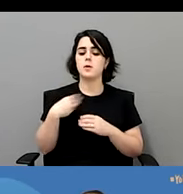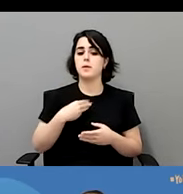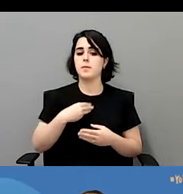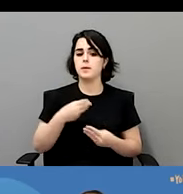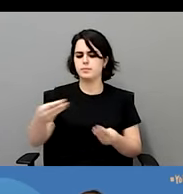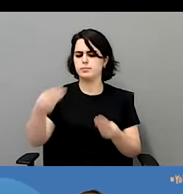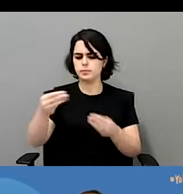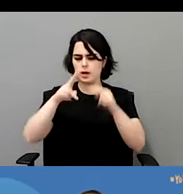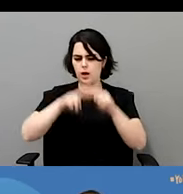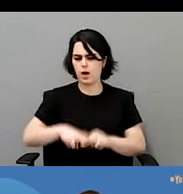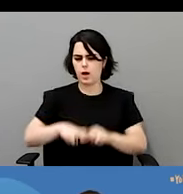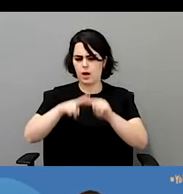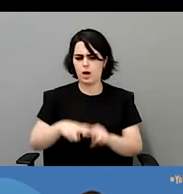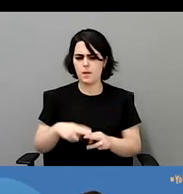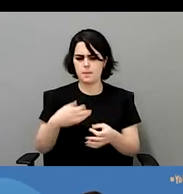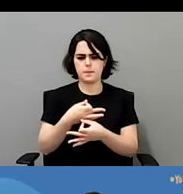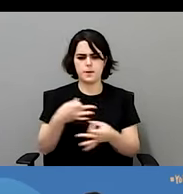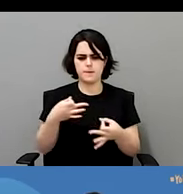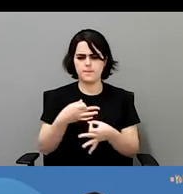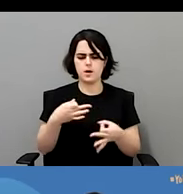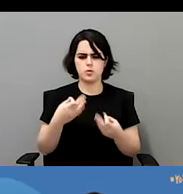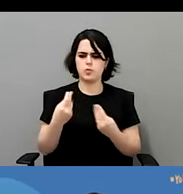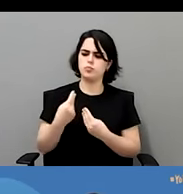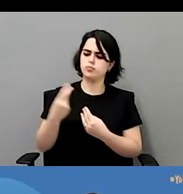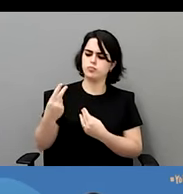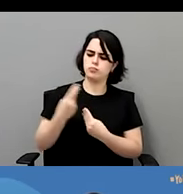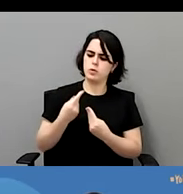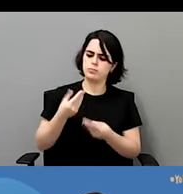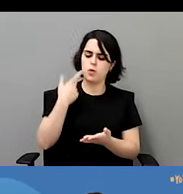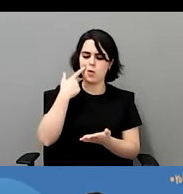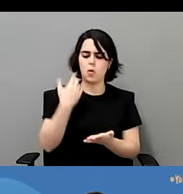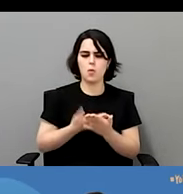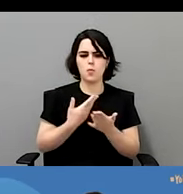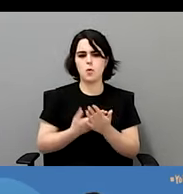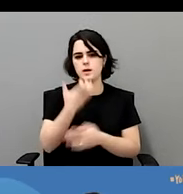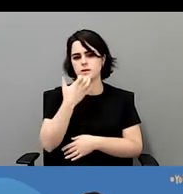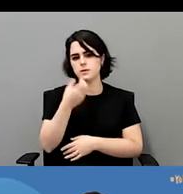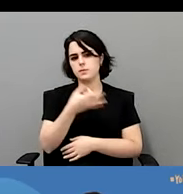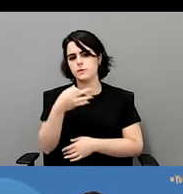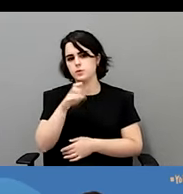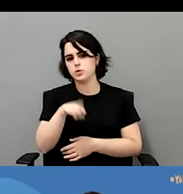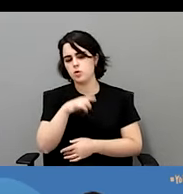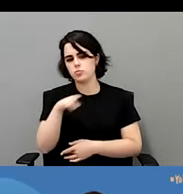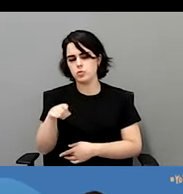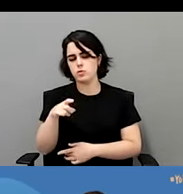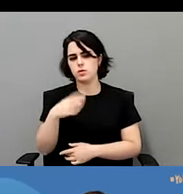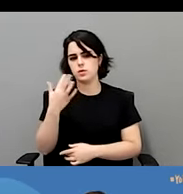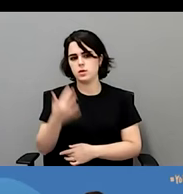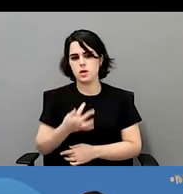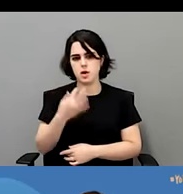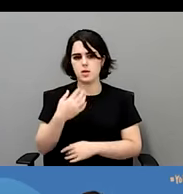manera conjunta y se realiza el cómputo de